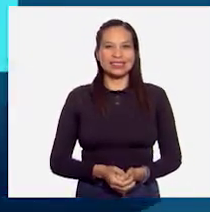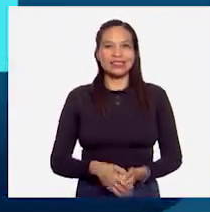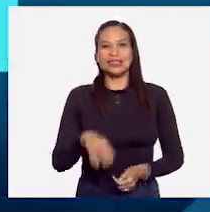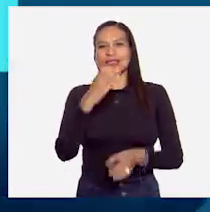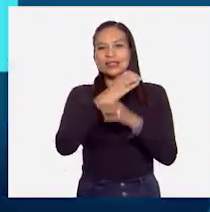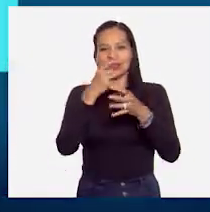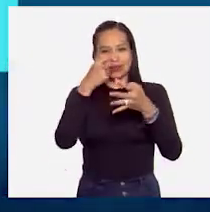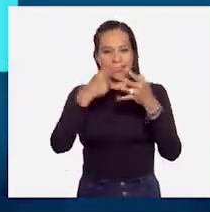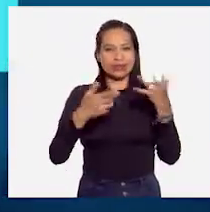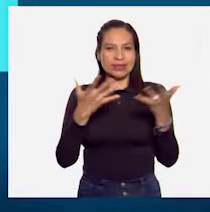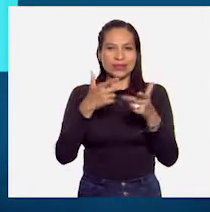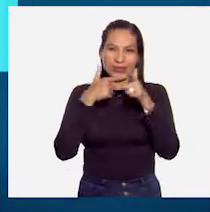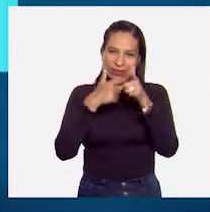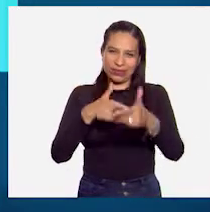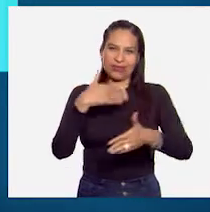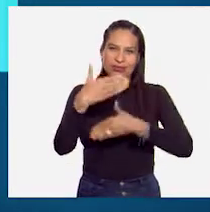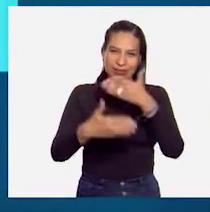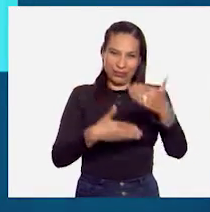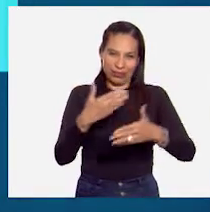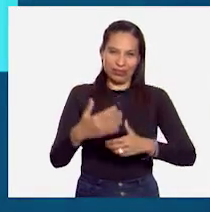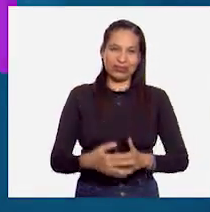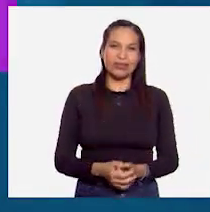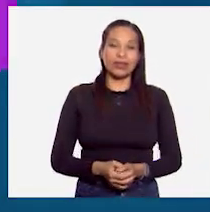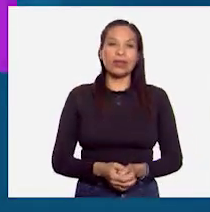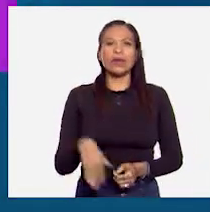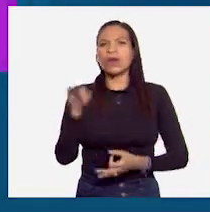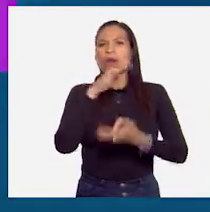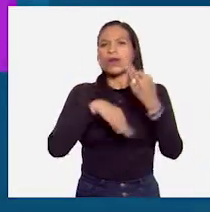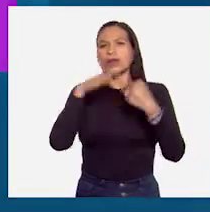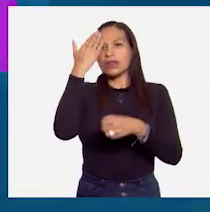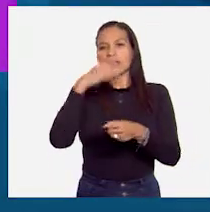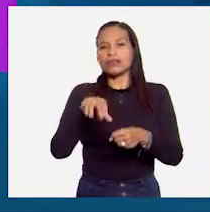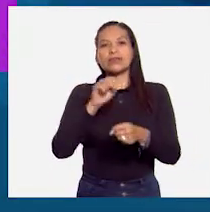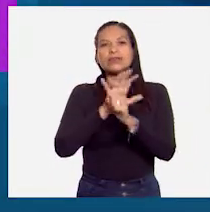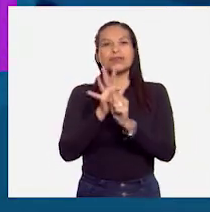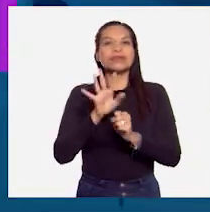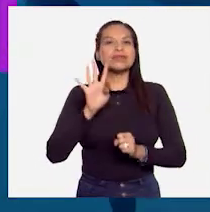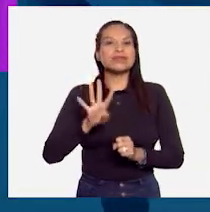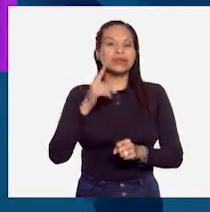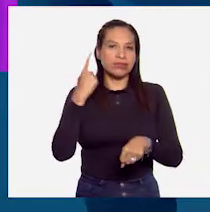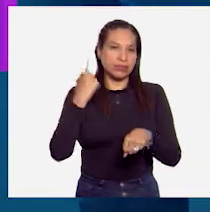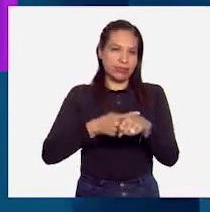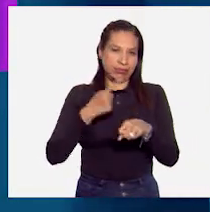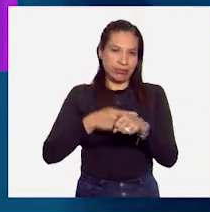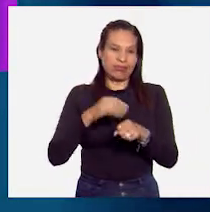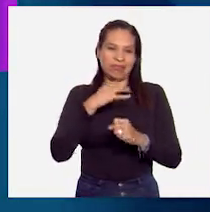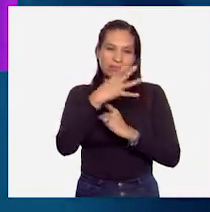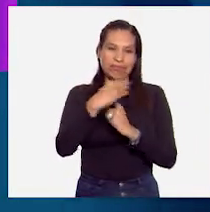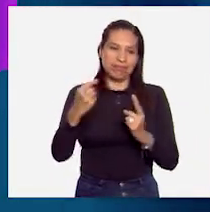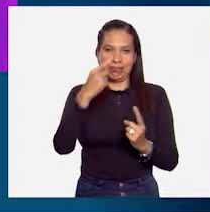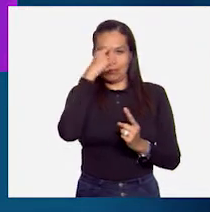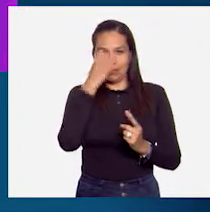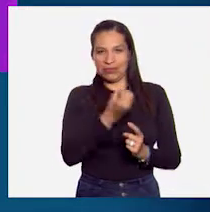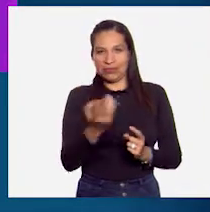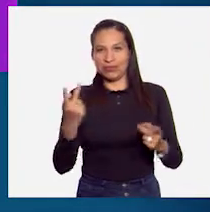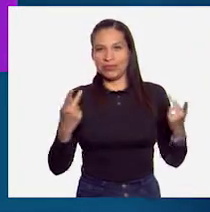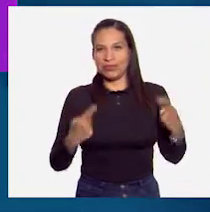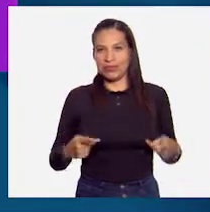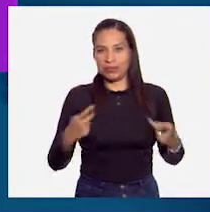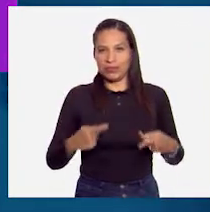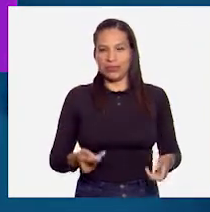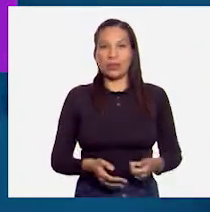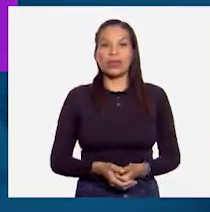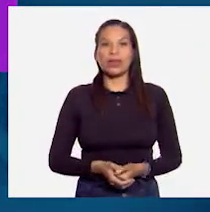Buenas prácticas para seguir adelante. Como todos sabemos, la COVID-19 es una enfermedad que se contagia muy fácilmente entre